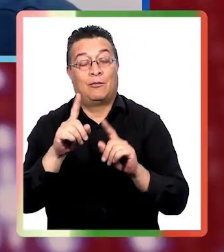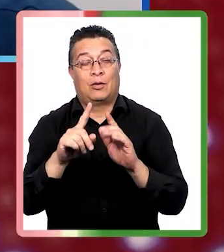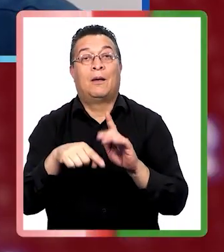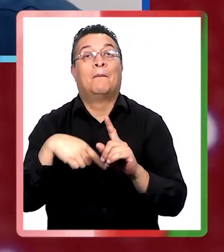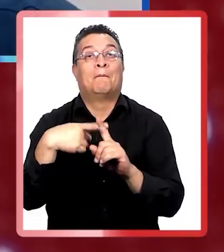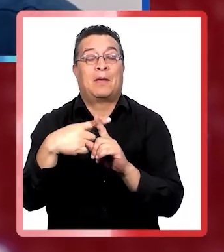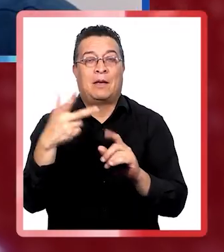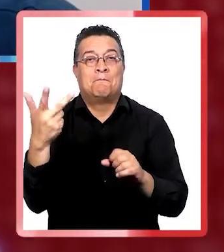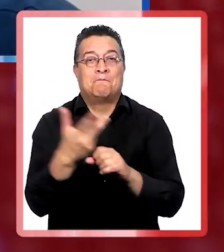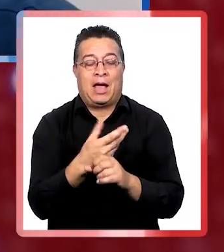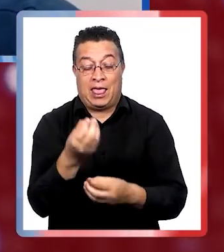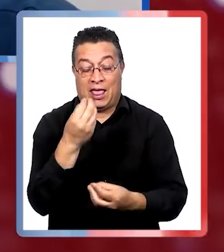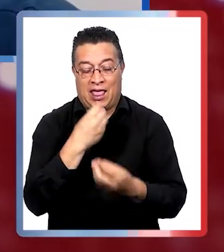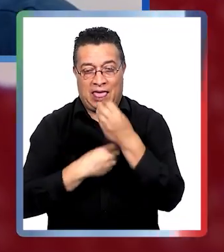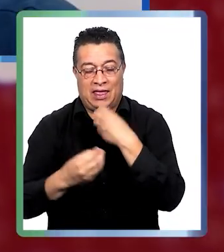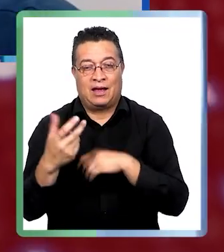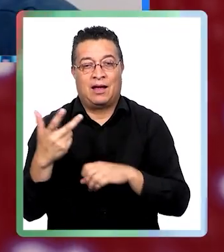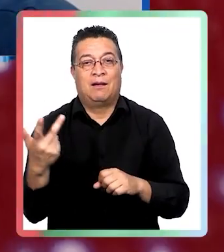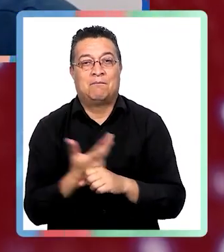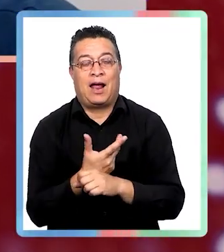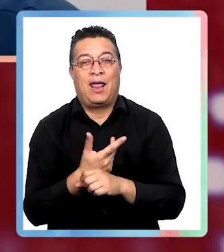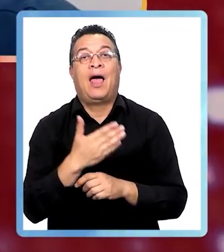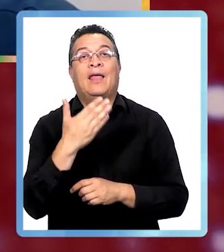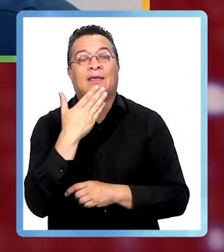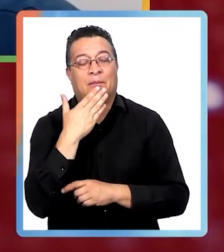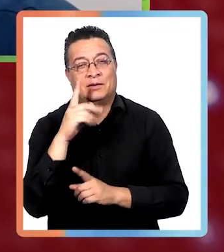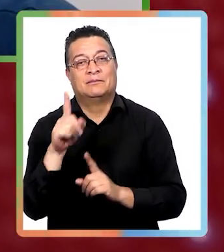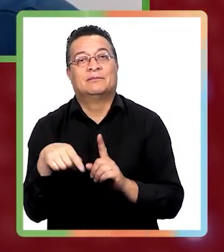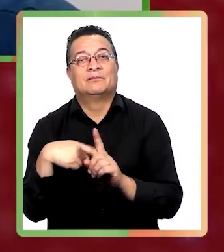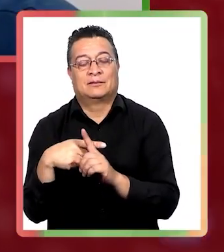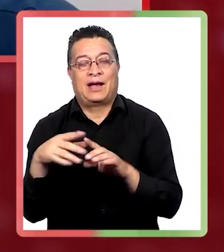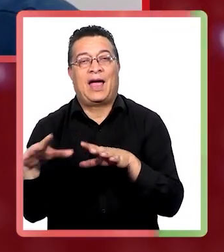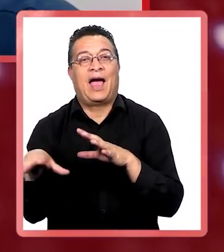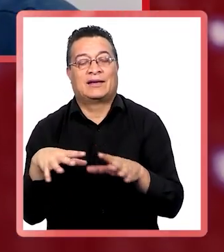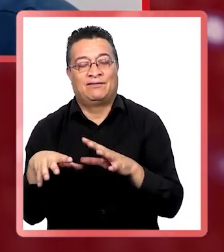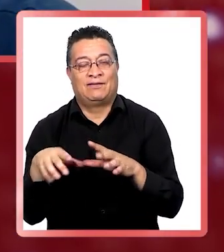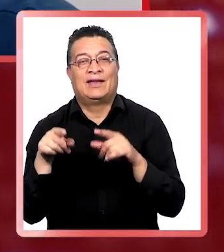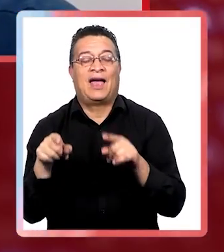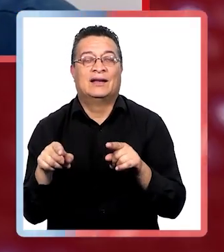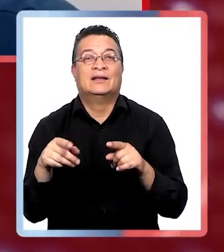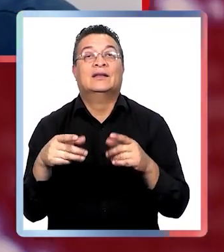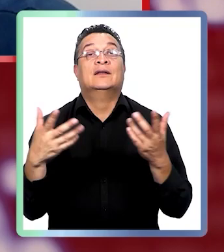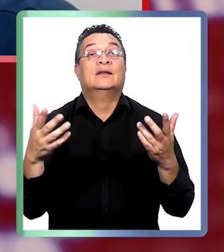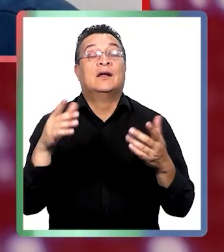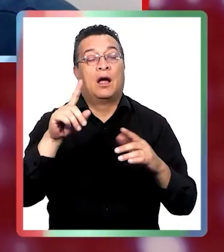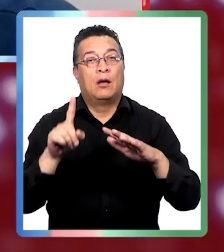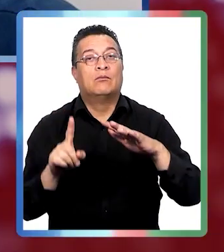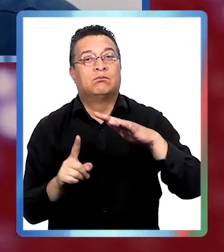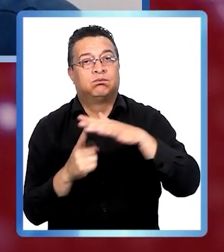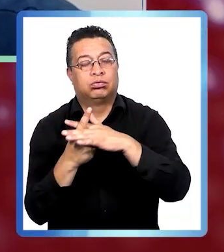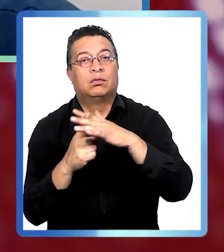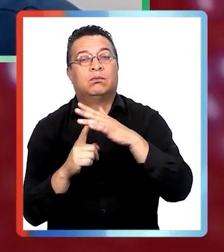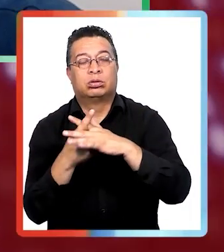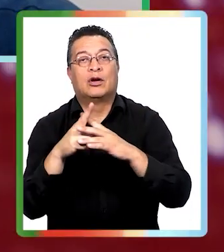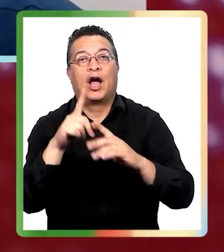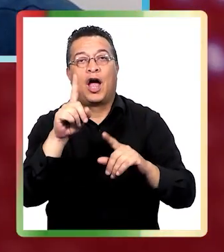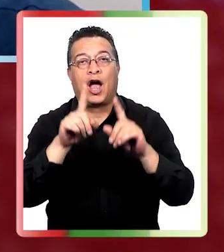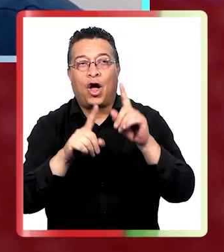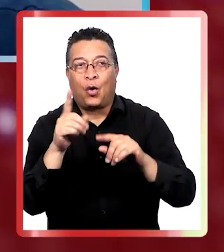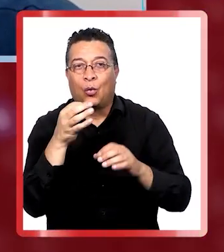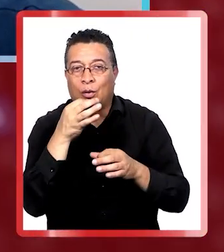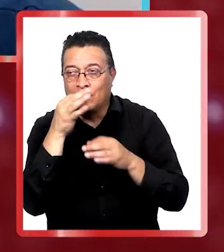se suma a una mala alimentación que también se sumó como parte de la actividad, como parte del evento. Aparecen